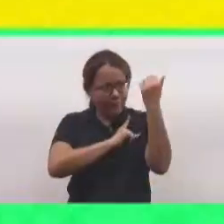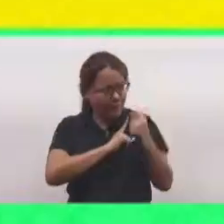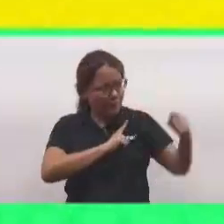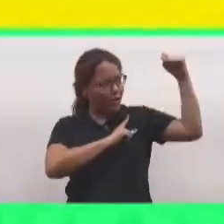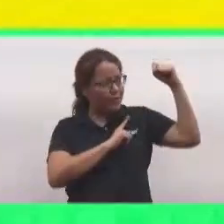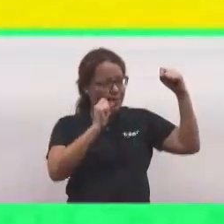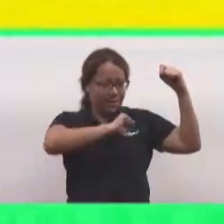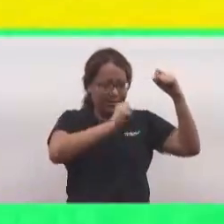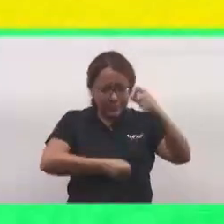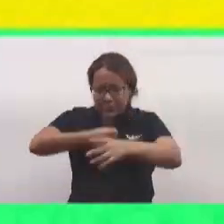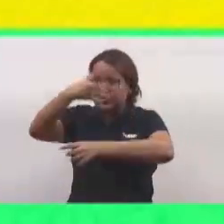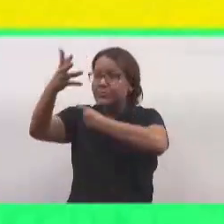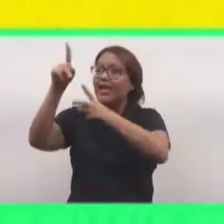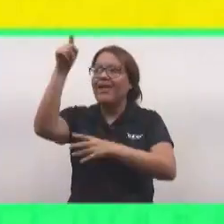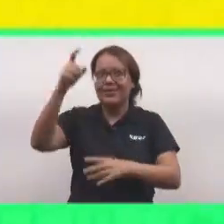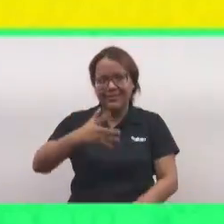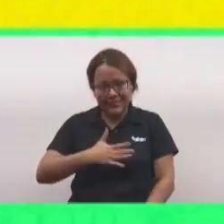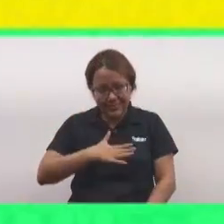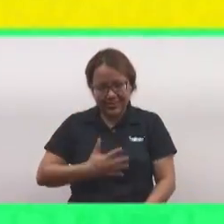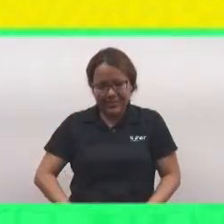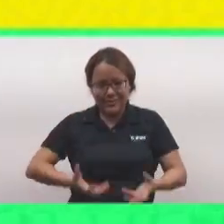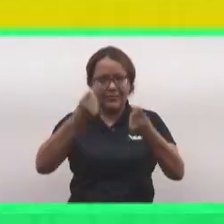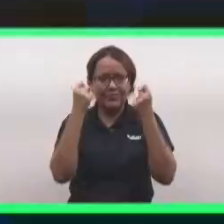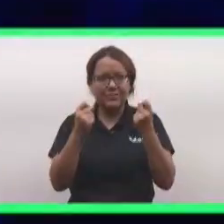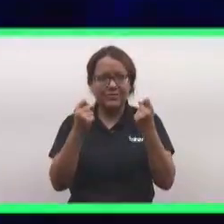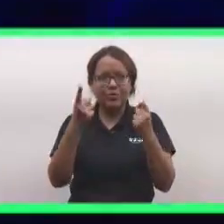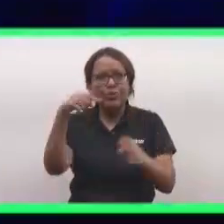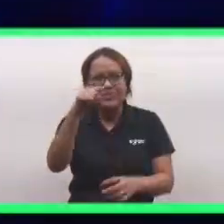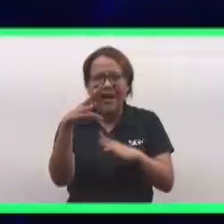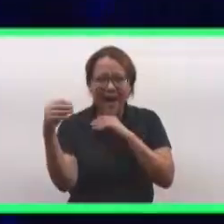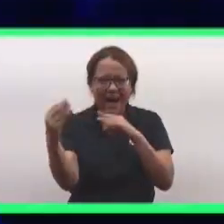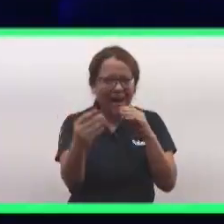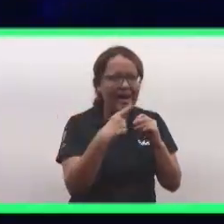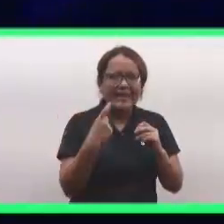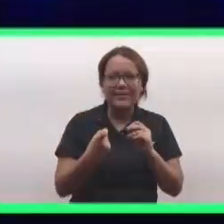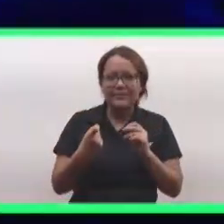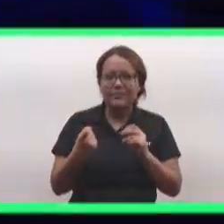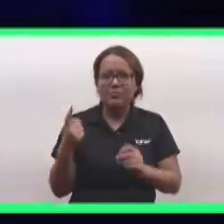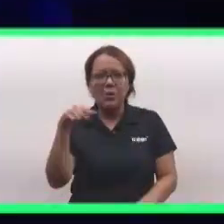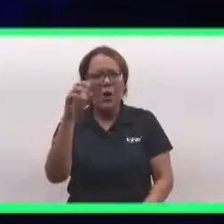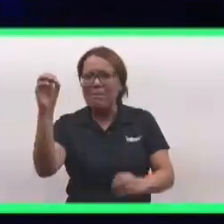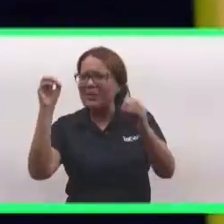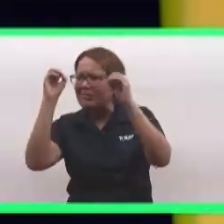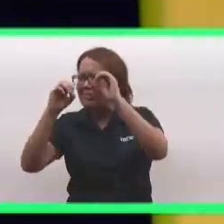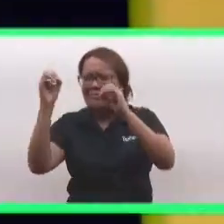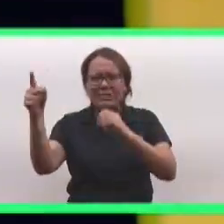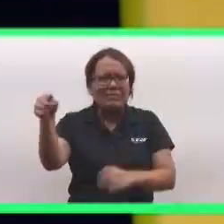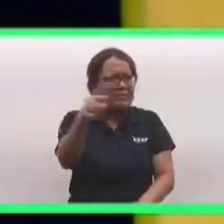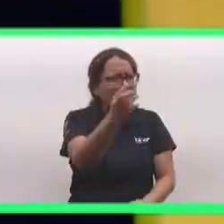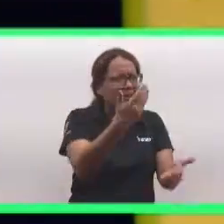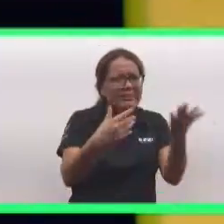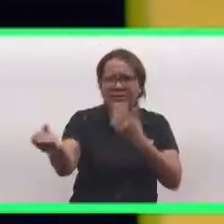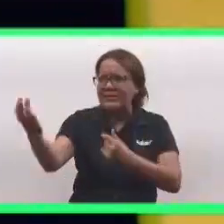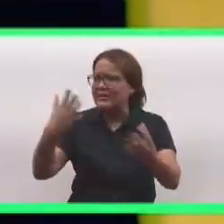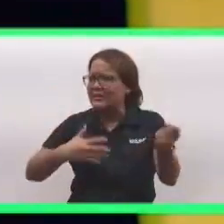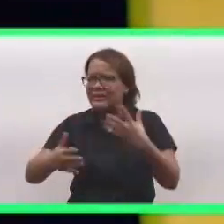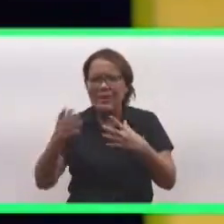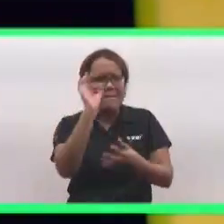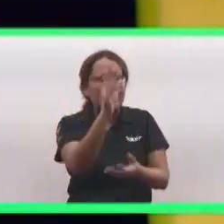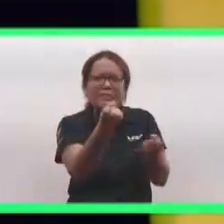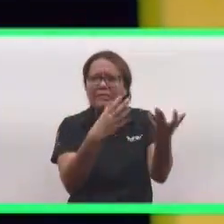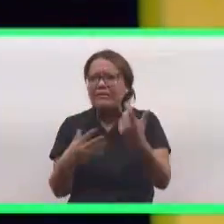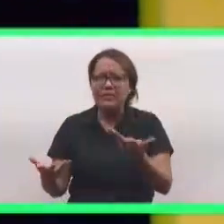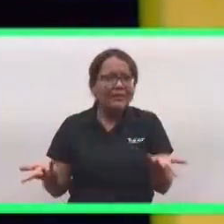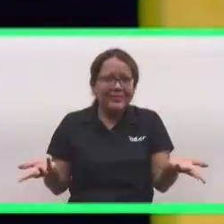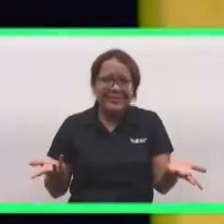mi salvación. Entonces, ¿con quién vas a hablar? ¿Con quién vas a hablar? ¿Vas a pedirle opinión al psiquiatra, al psicólogo, a tu mamá, a tu pastor, a tu consejero?